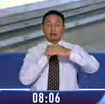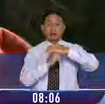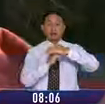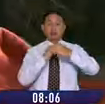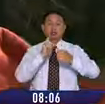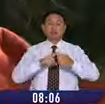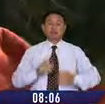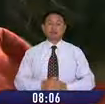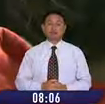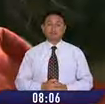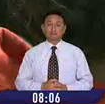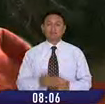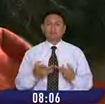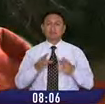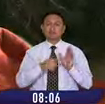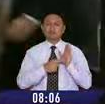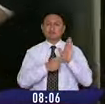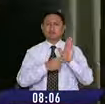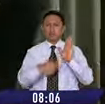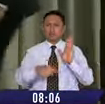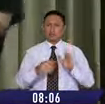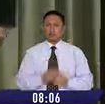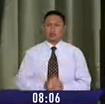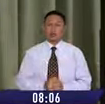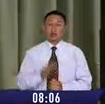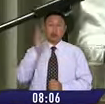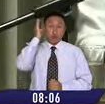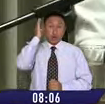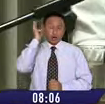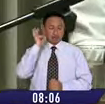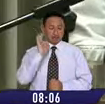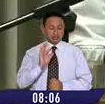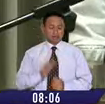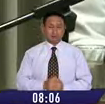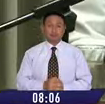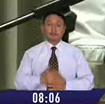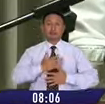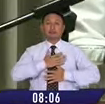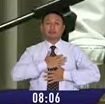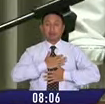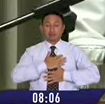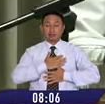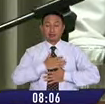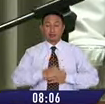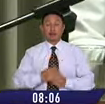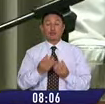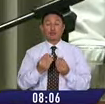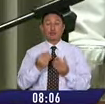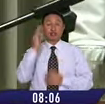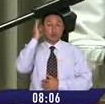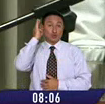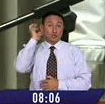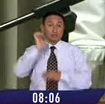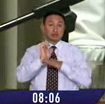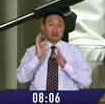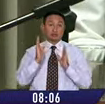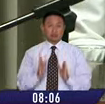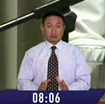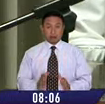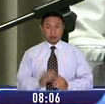capital. Además, resaltó el legado de las mujeres. Para mí y para muchas mujeres